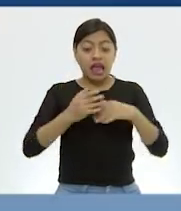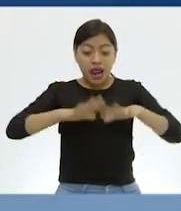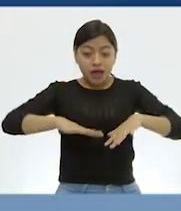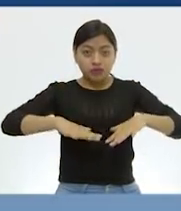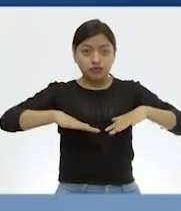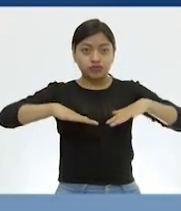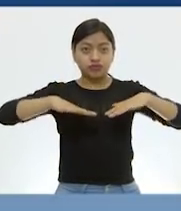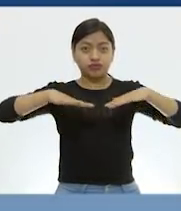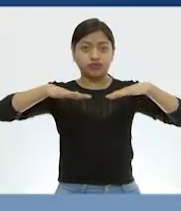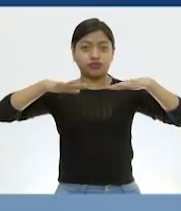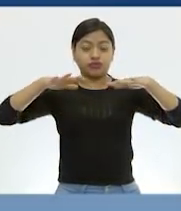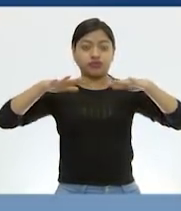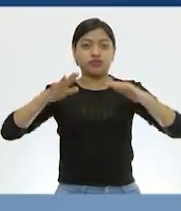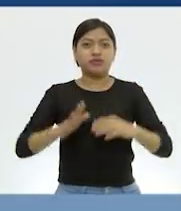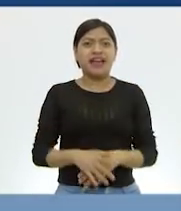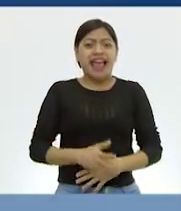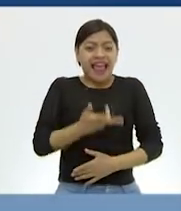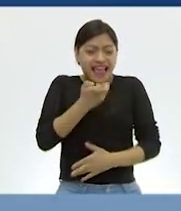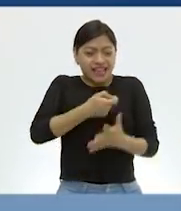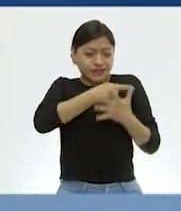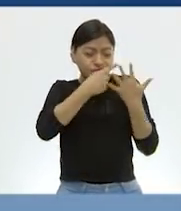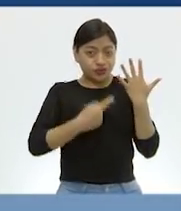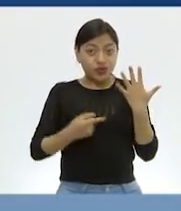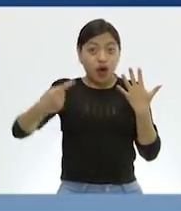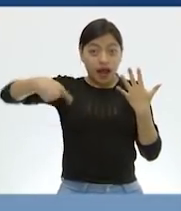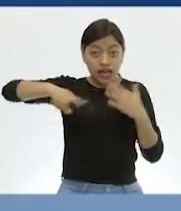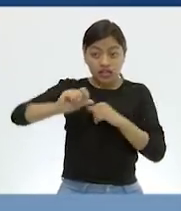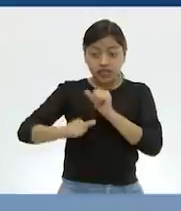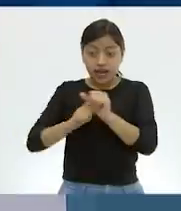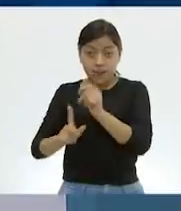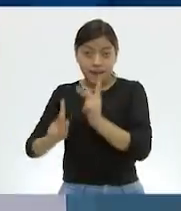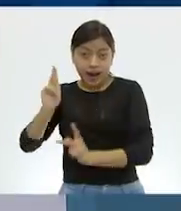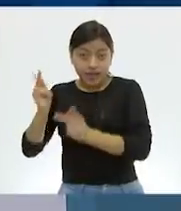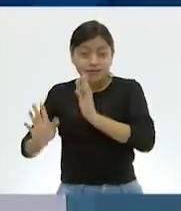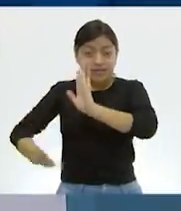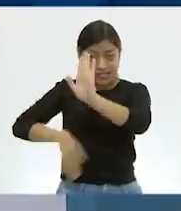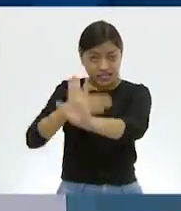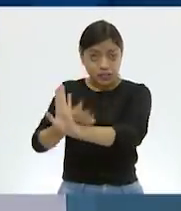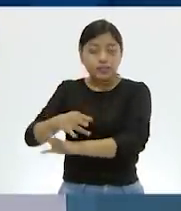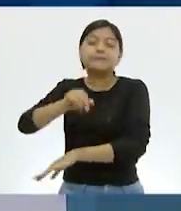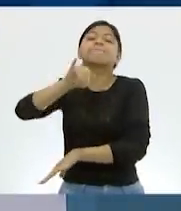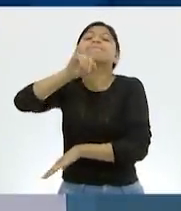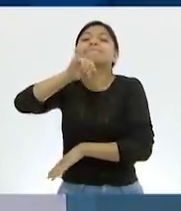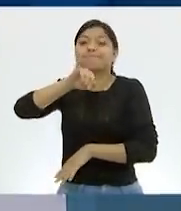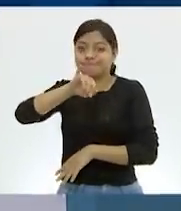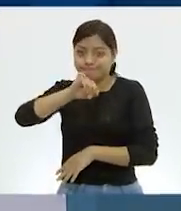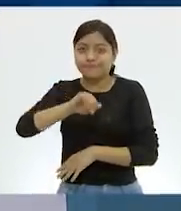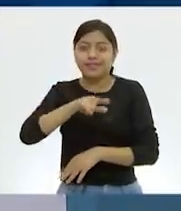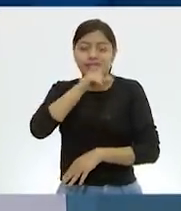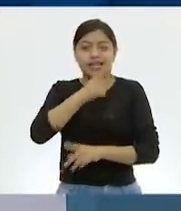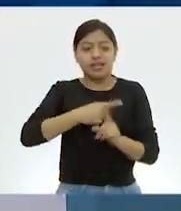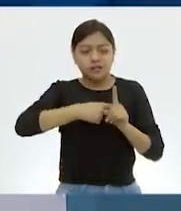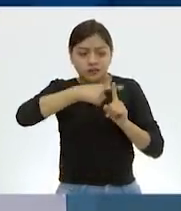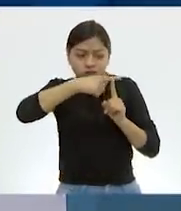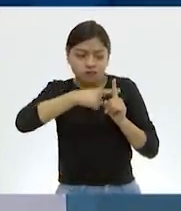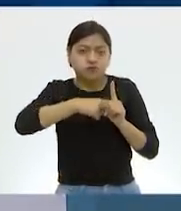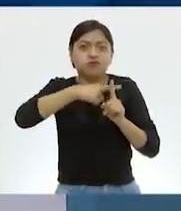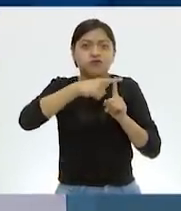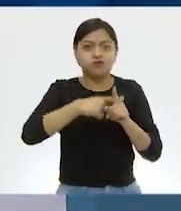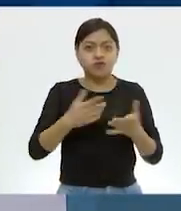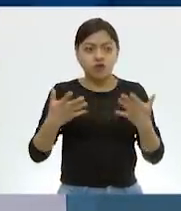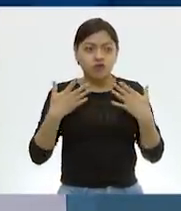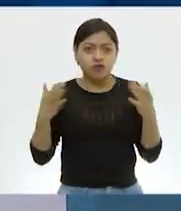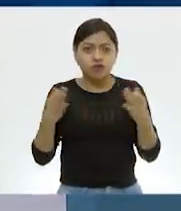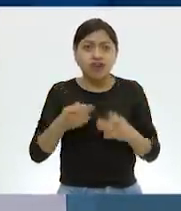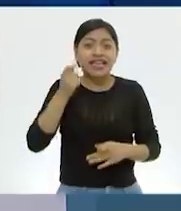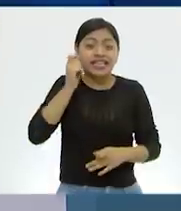todas estas consecuencias afectan a los ecosistemas? Así es, Ton. El cambio climático no solo afecta a los